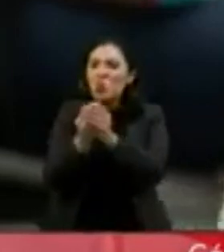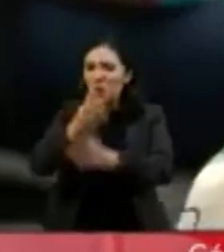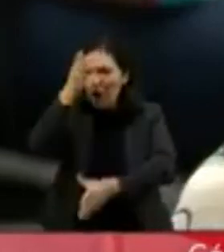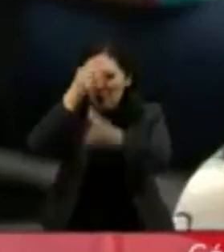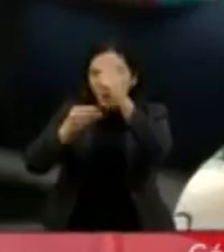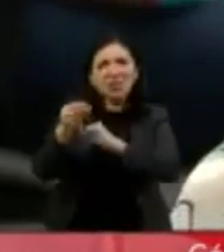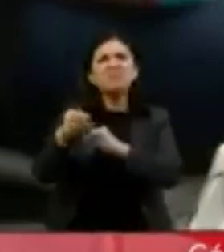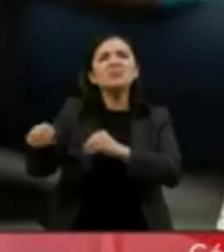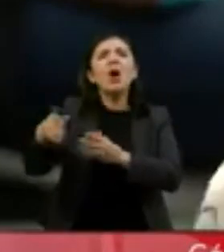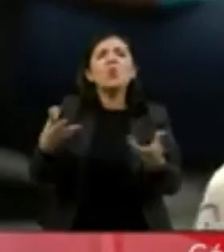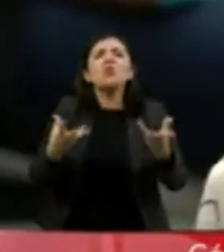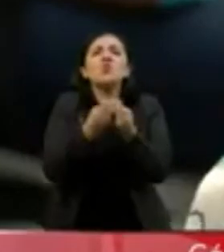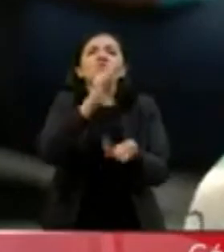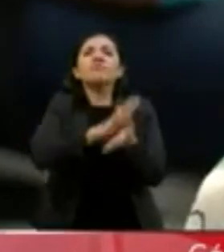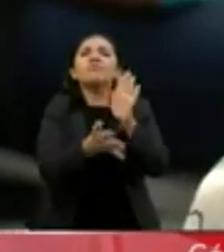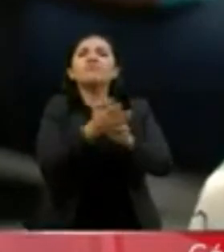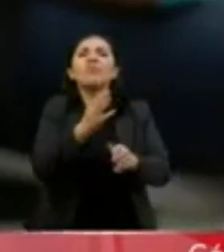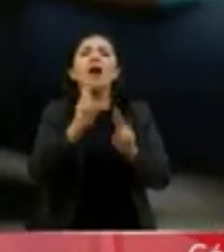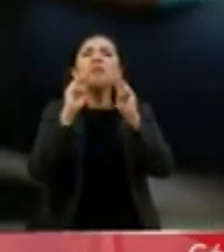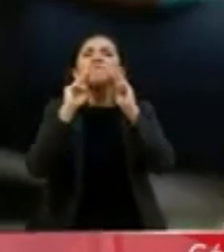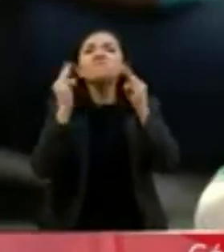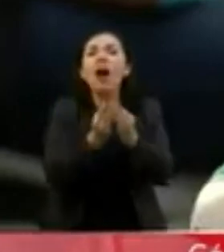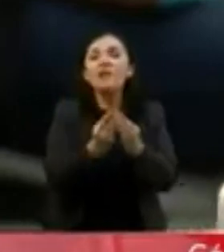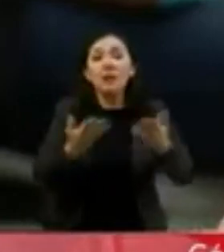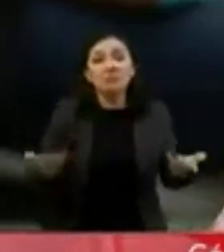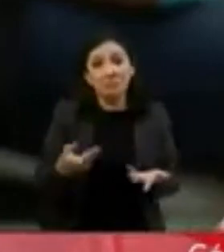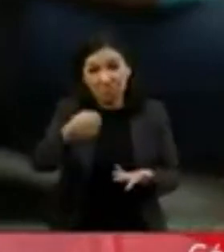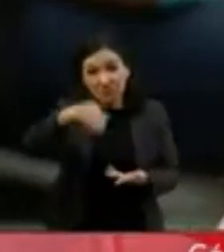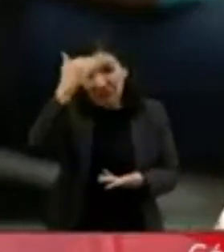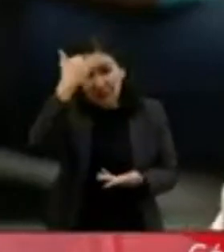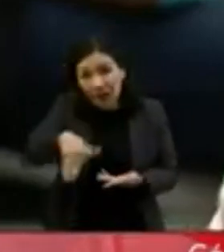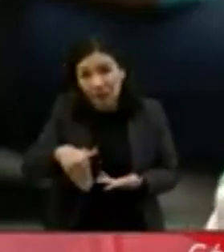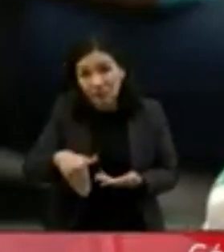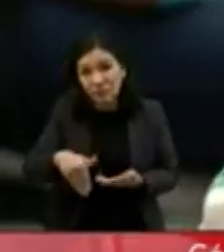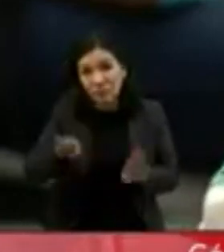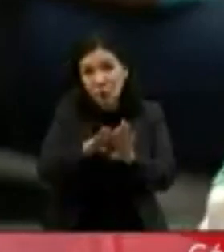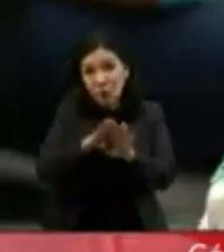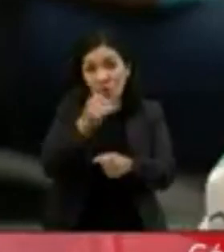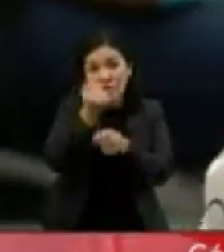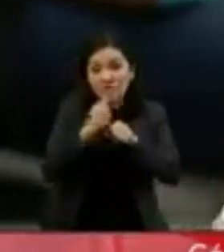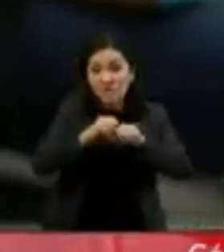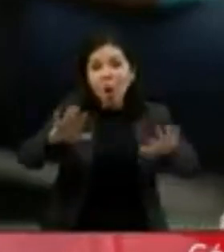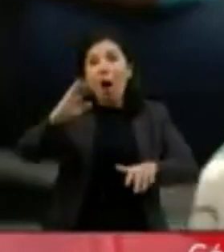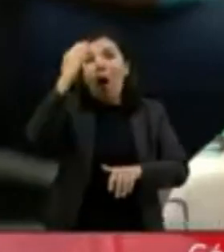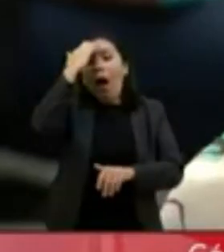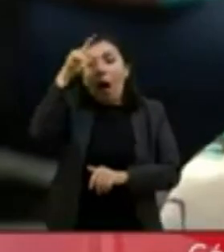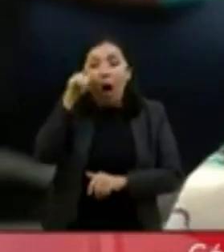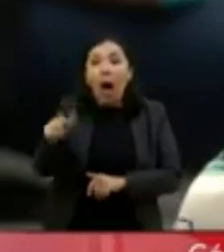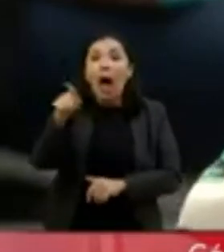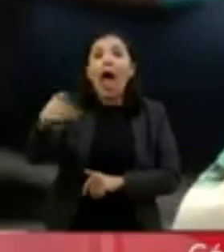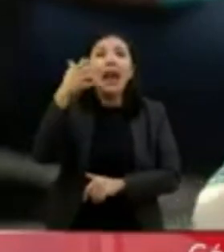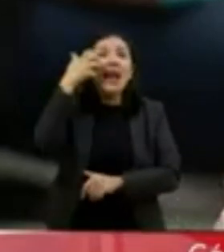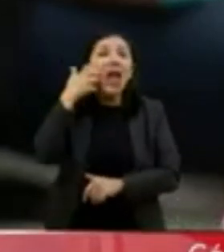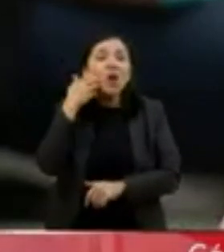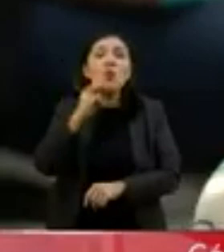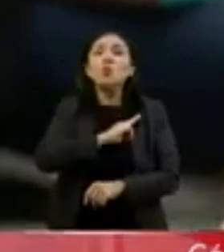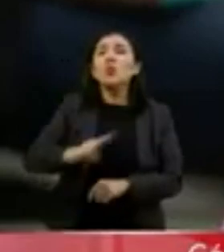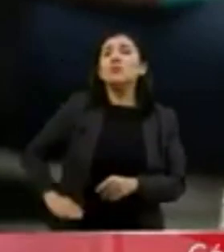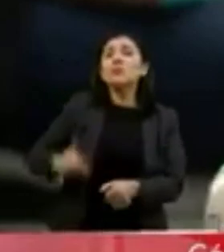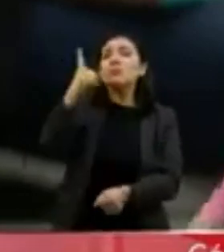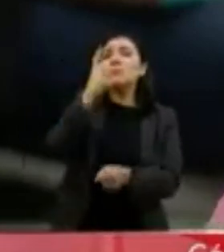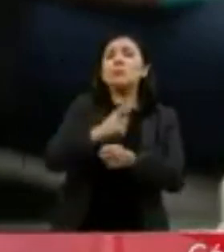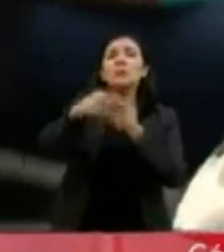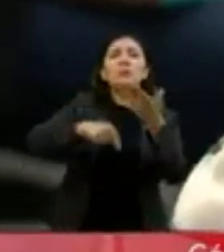coludidos con el narco no más para que sepan y para su para su información León es el municipio con el